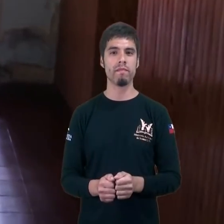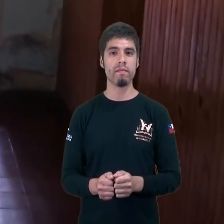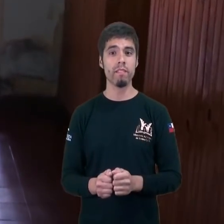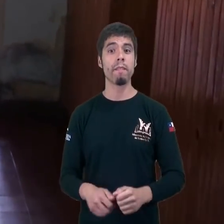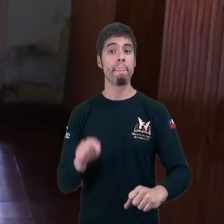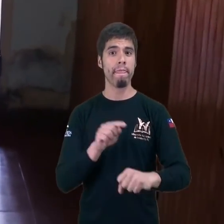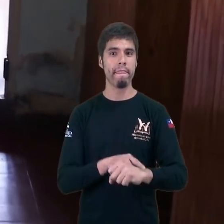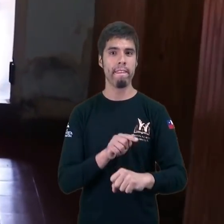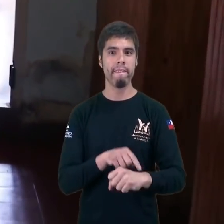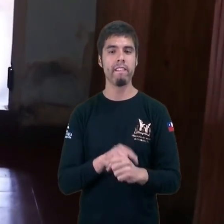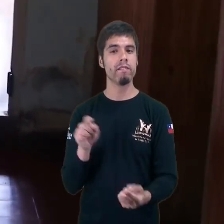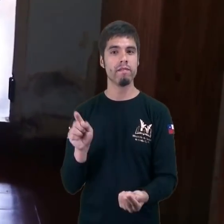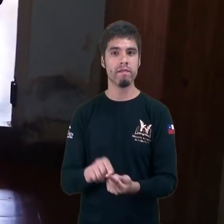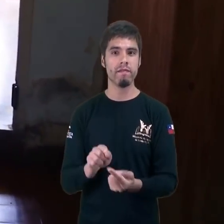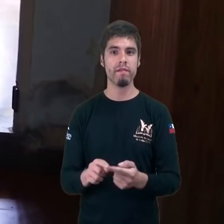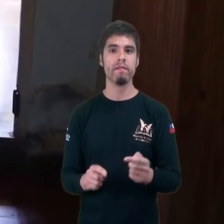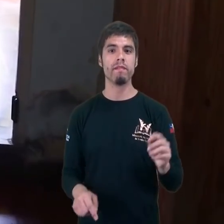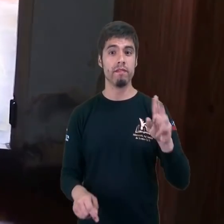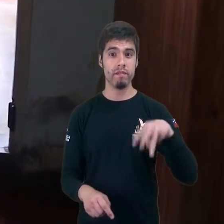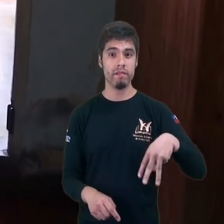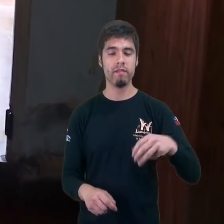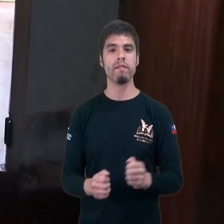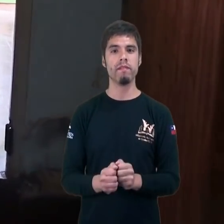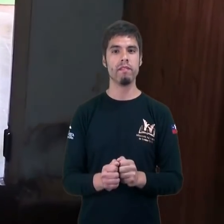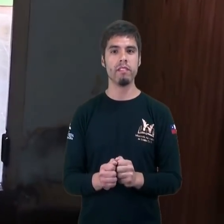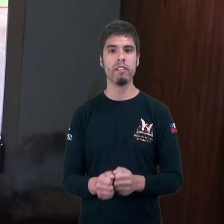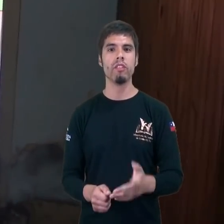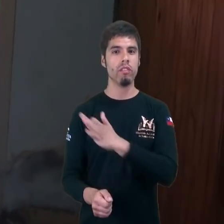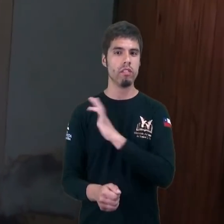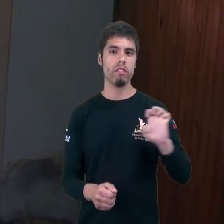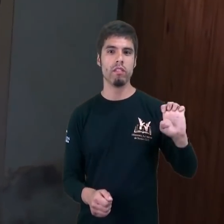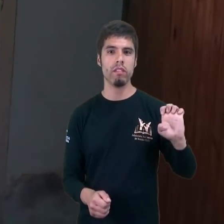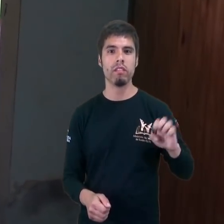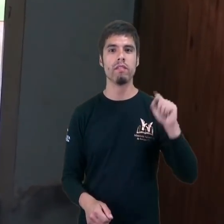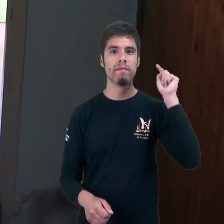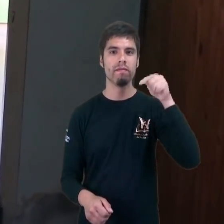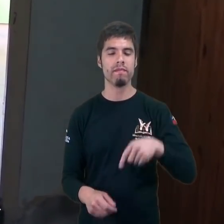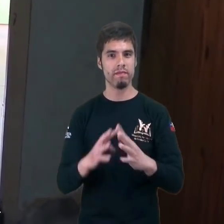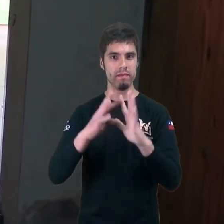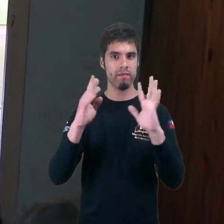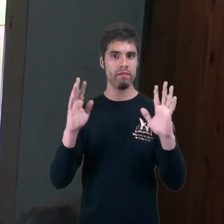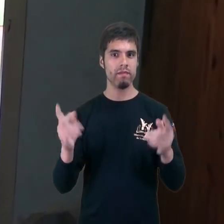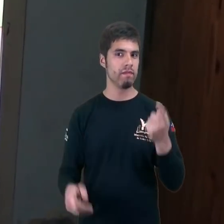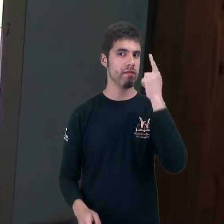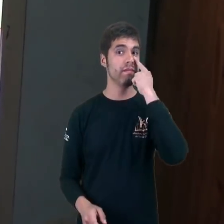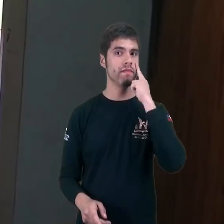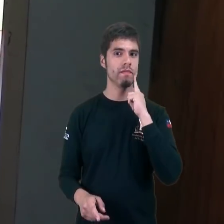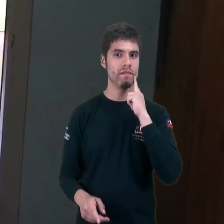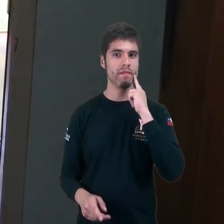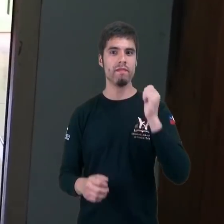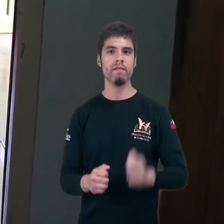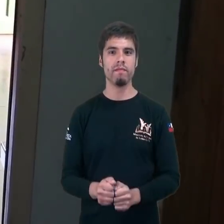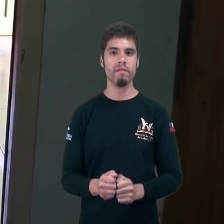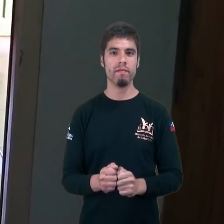El momento era decisivo para Miguel. Su fe estaba siendo colocada ante una gran